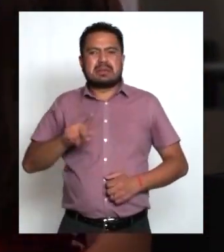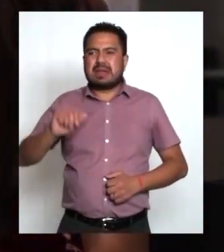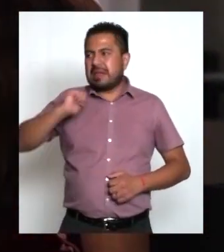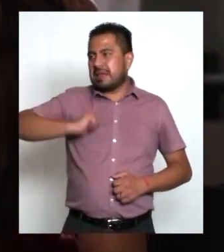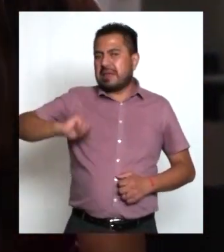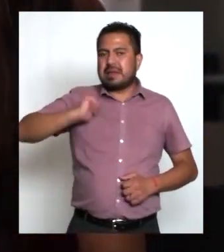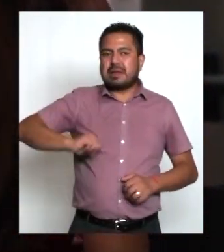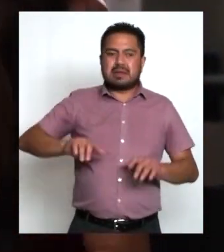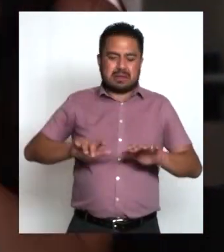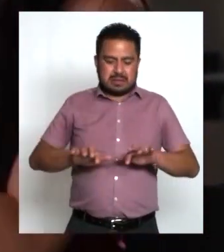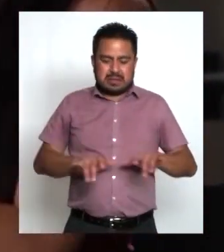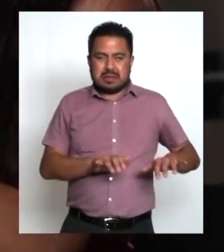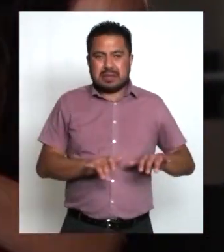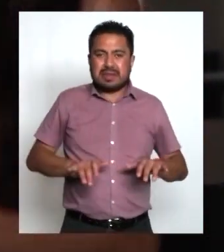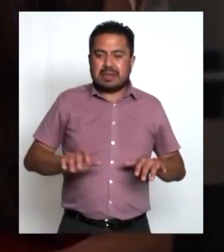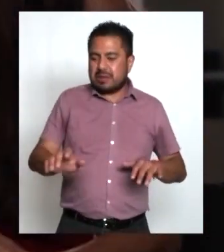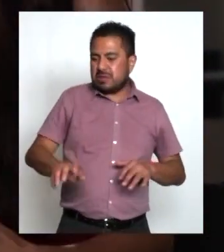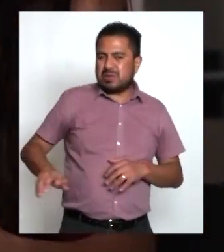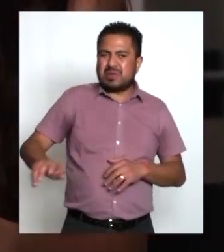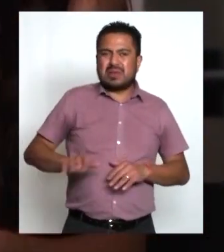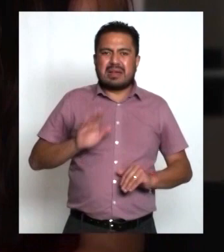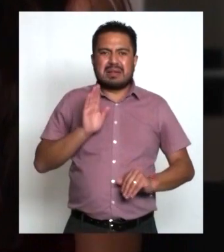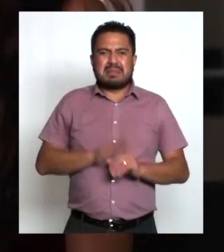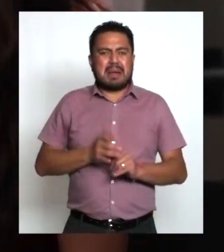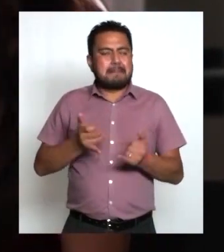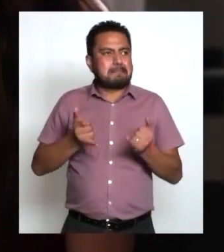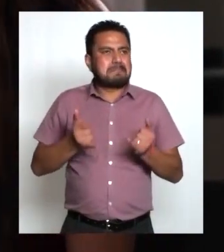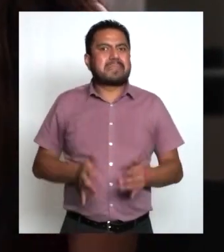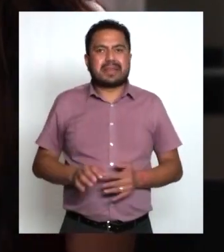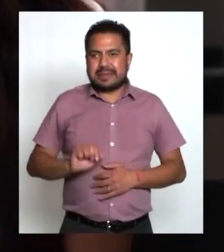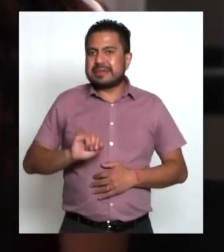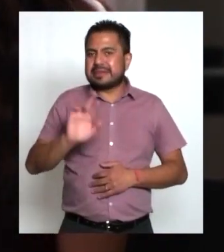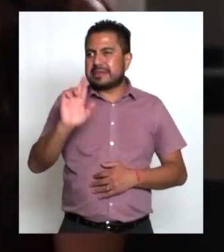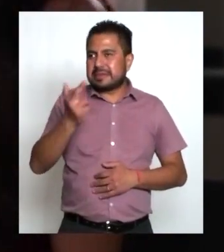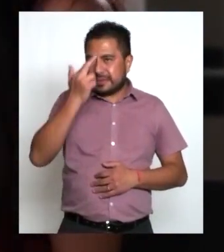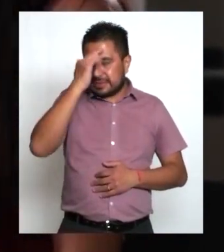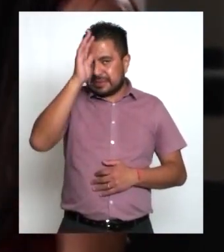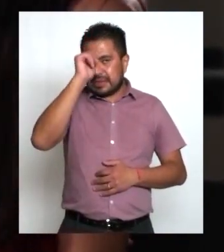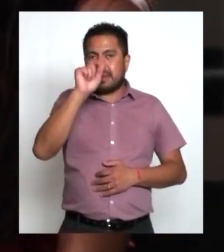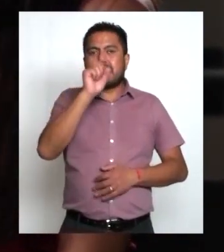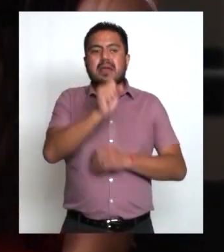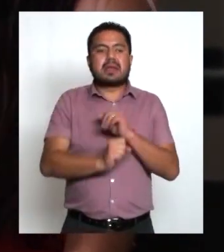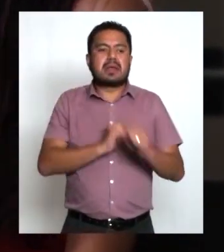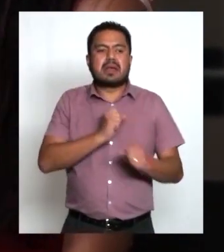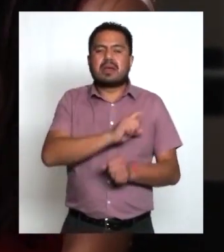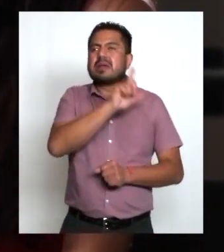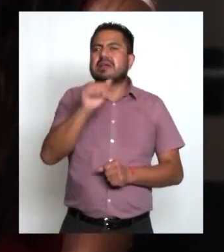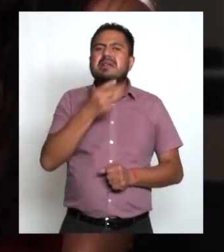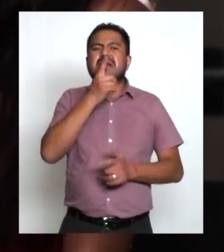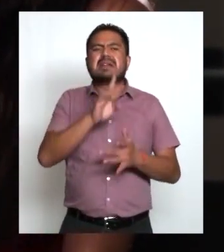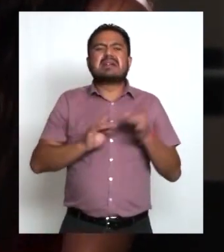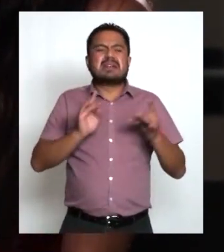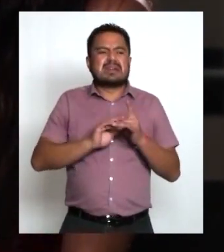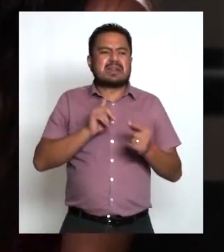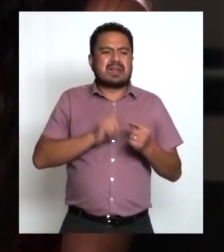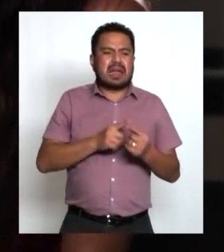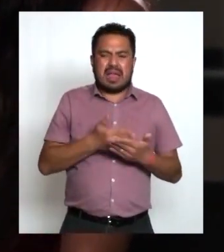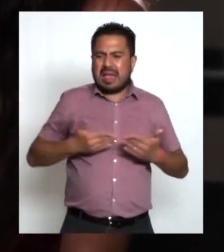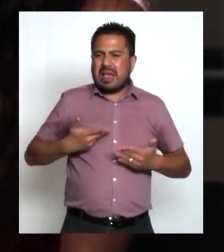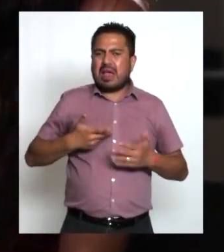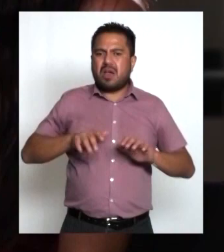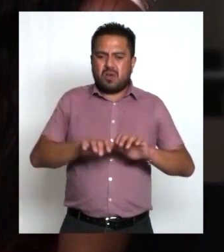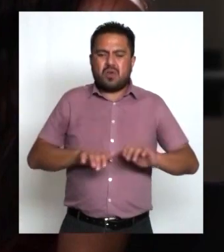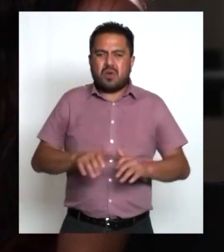de televisión antigua. Y el teclado y el mouse eran bastante pesados. 20 años después, ¿quién diría que